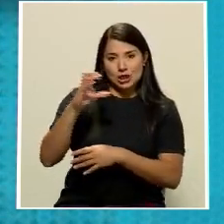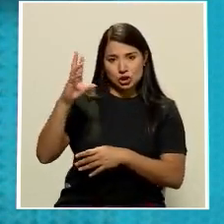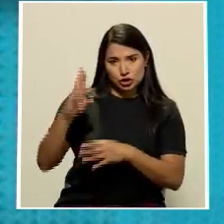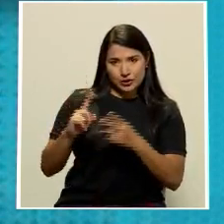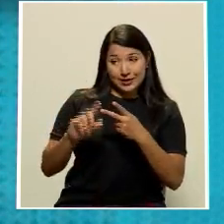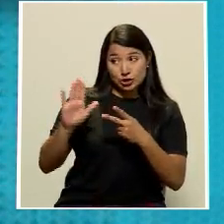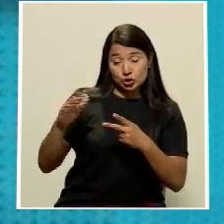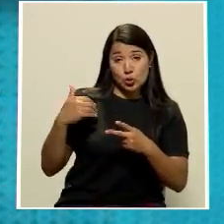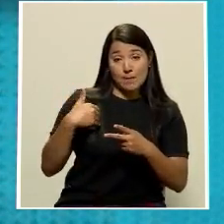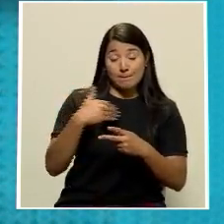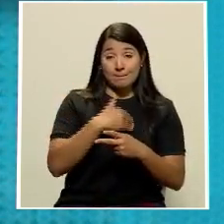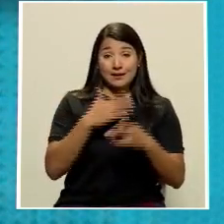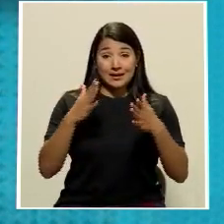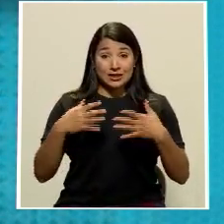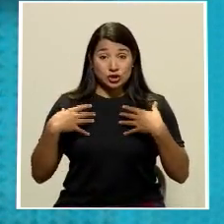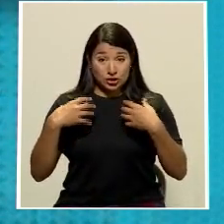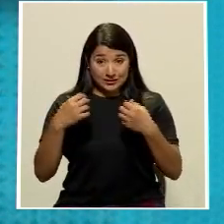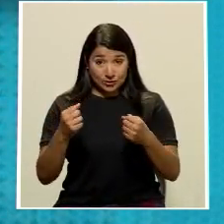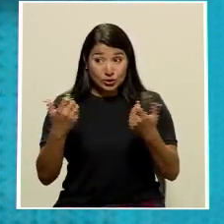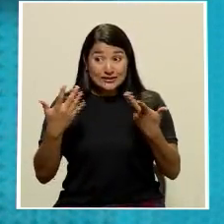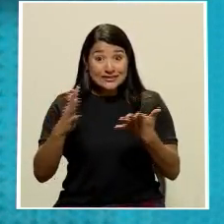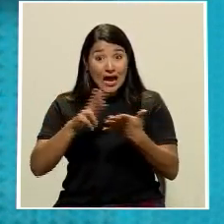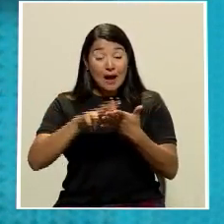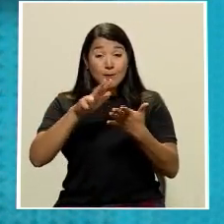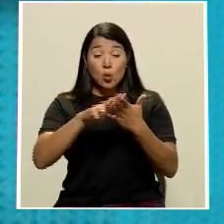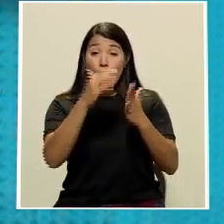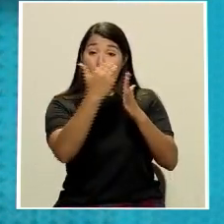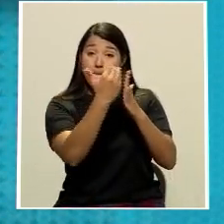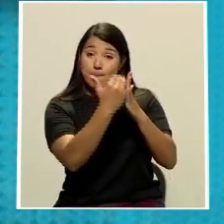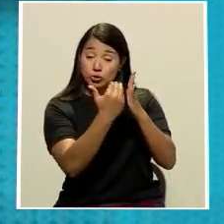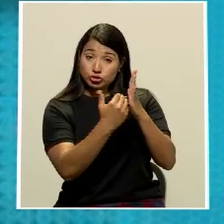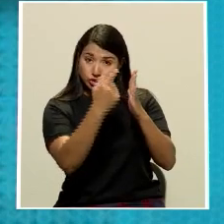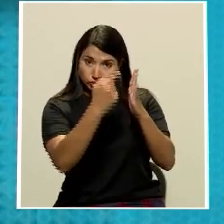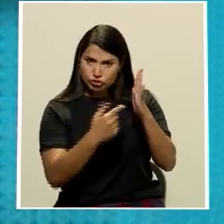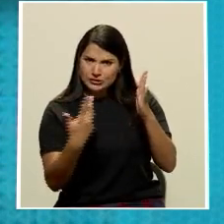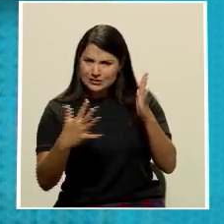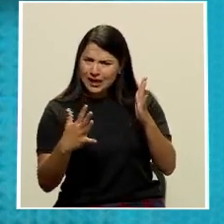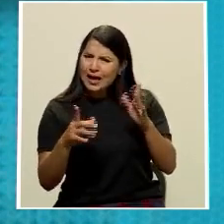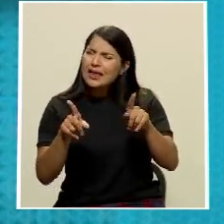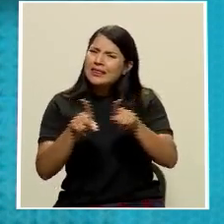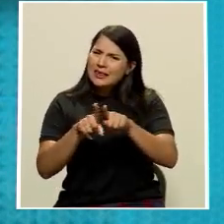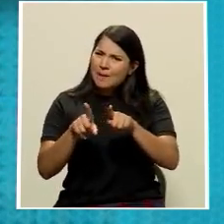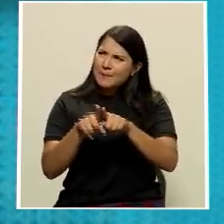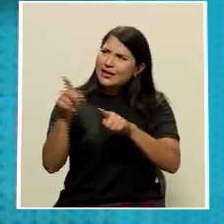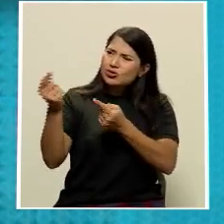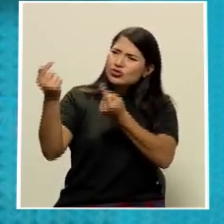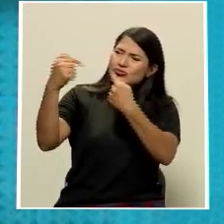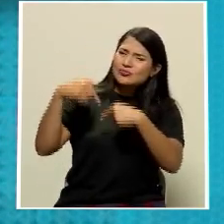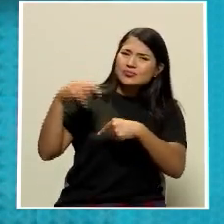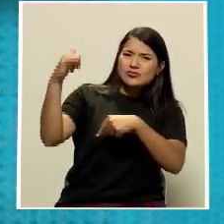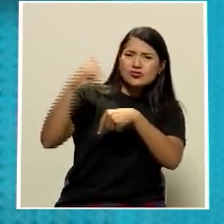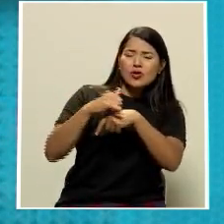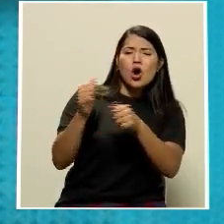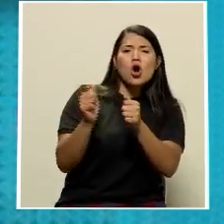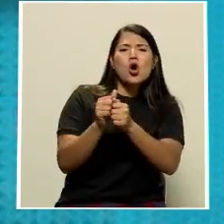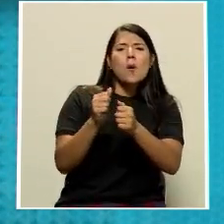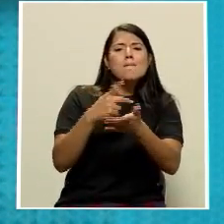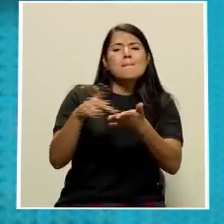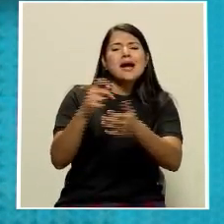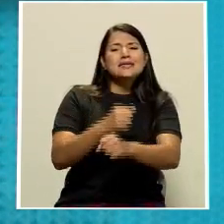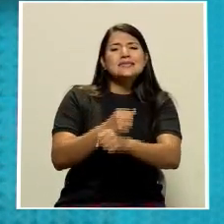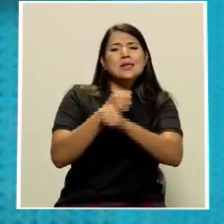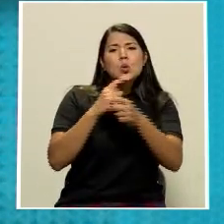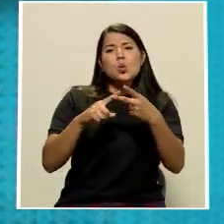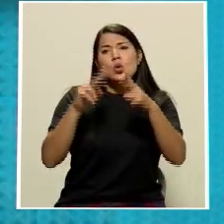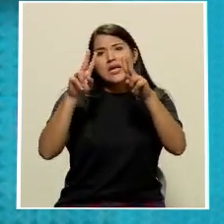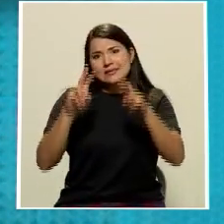su ministro de Salud. Ya están aprobados los protocolos y además los viajeros deben tener respaldo de seguros de salud y testeo previo al